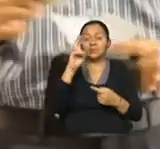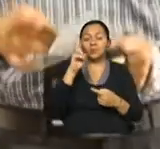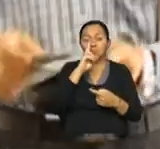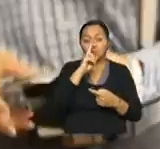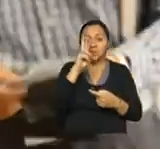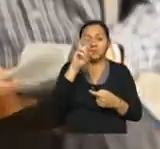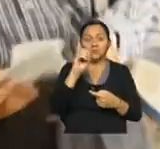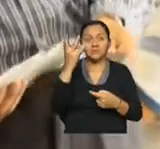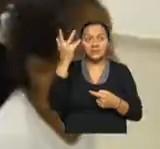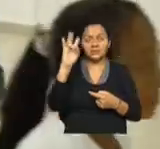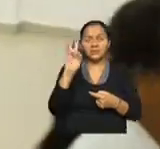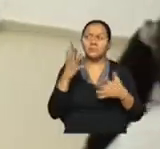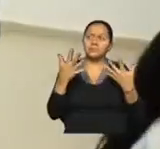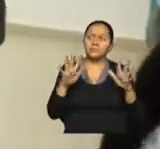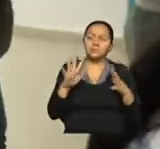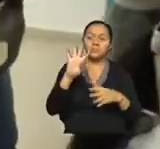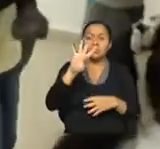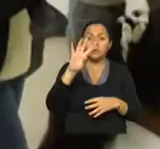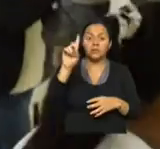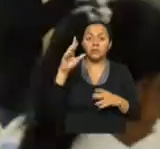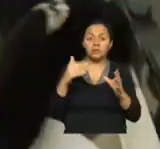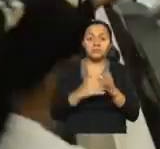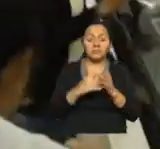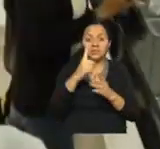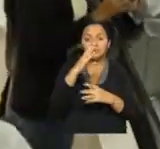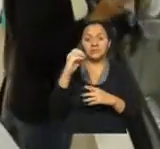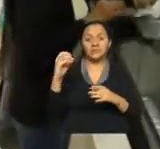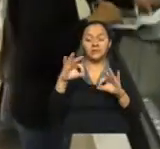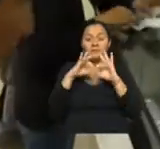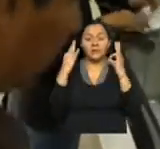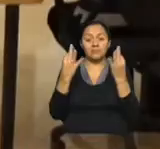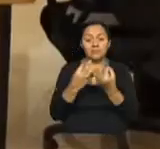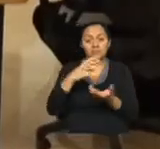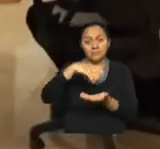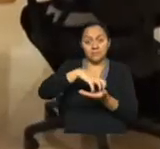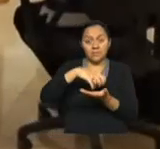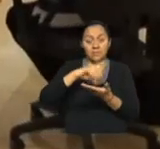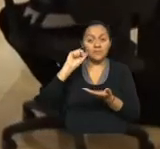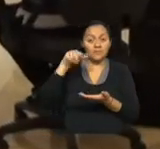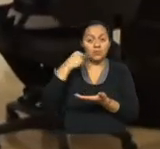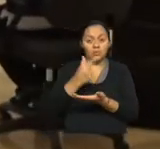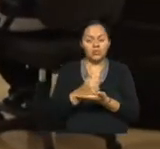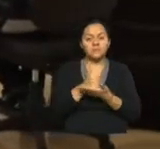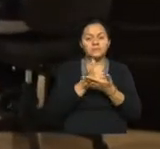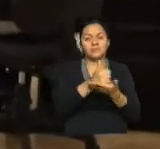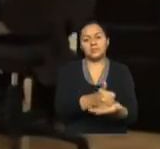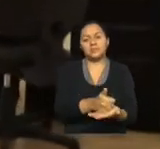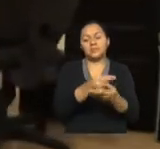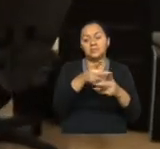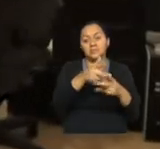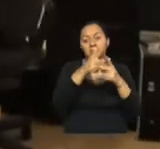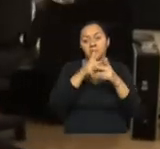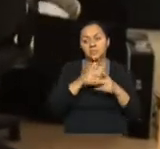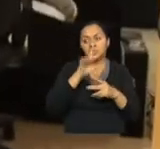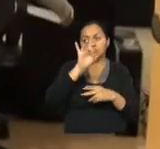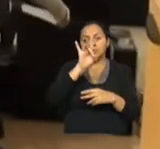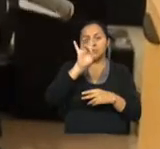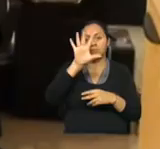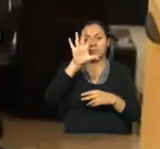2017, cerca de 41,100 familias en la provincia del Guayas se beneficiaron con créditos de más de